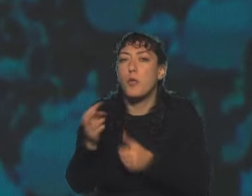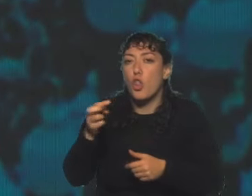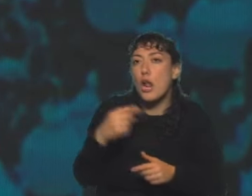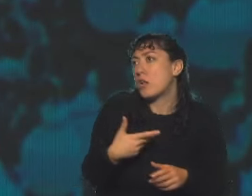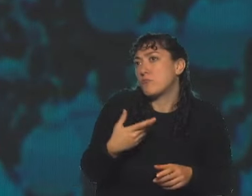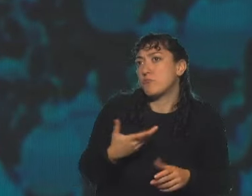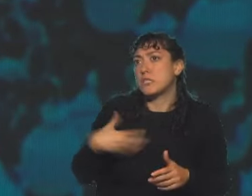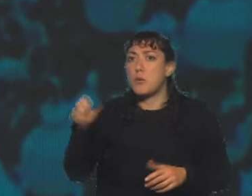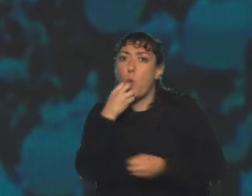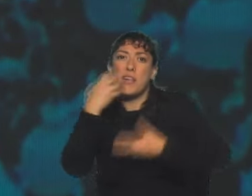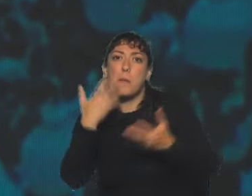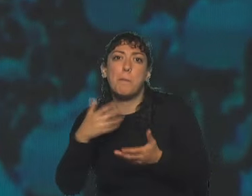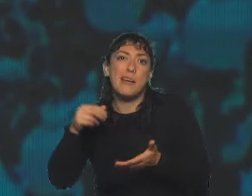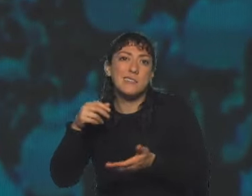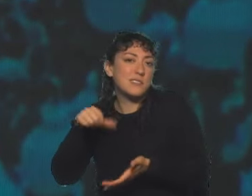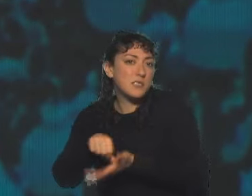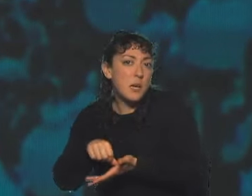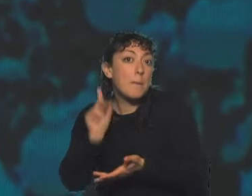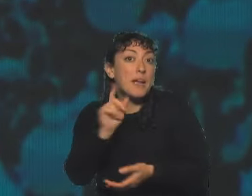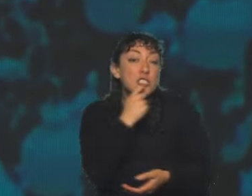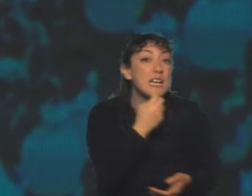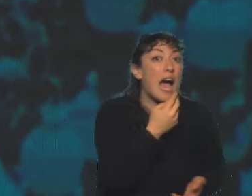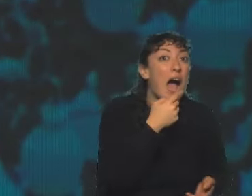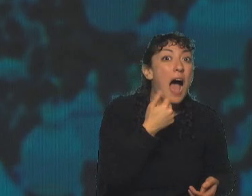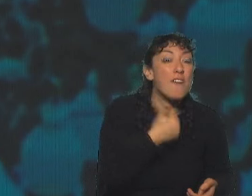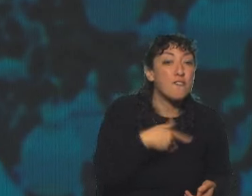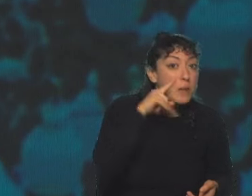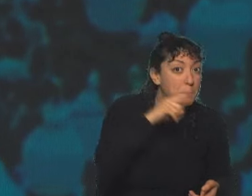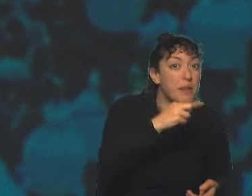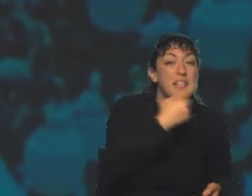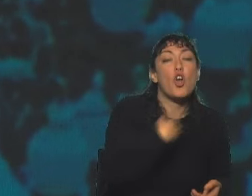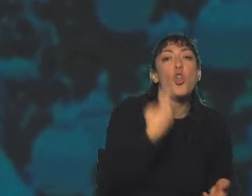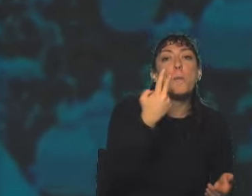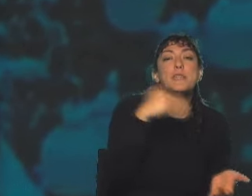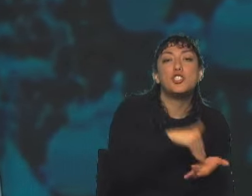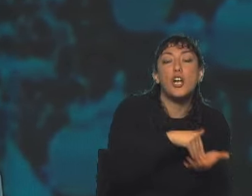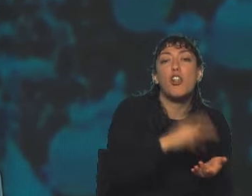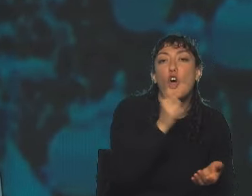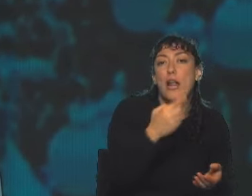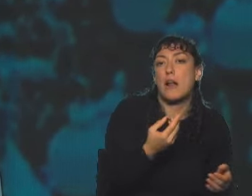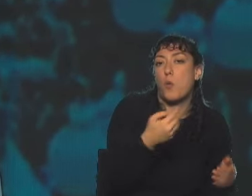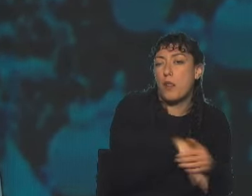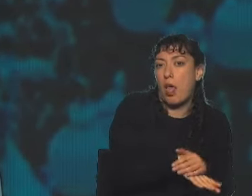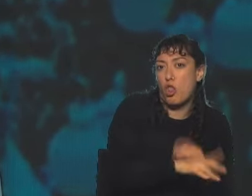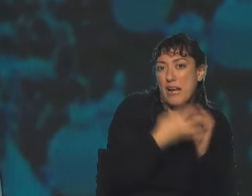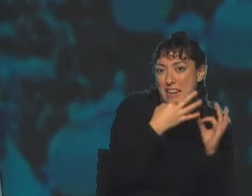país. Ahora, si yo a la AFIP declaré que tengo un patrimonio de 2 millones de dólares y me llevé